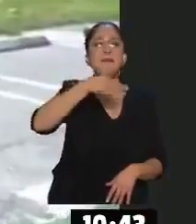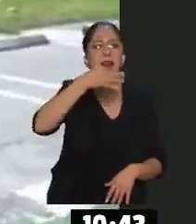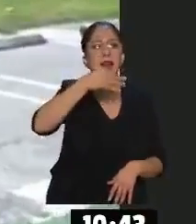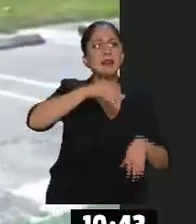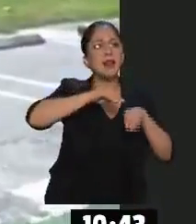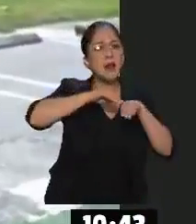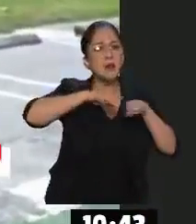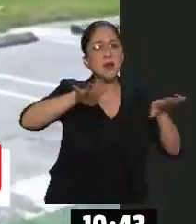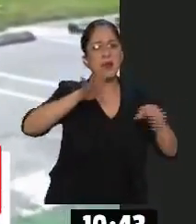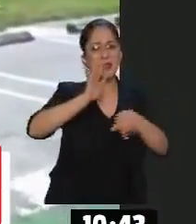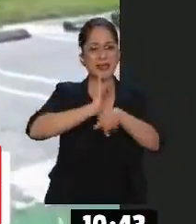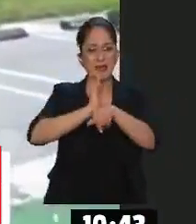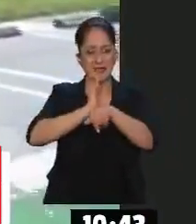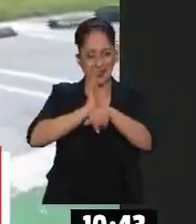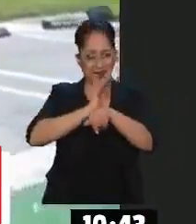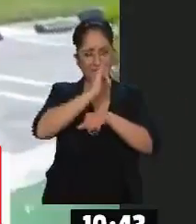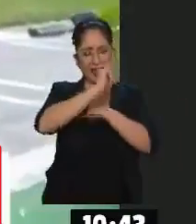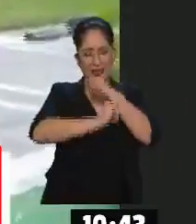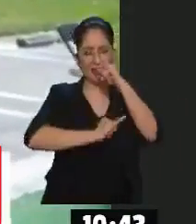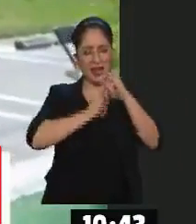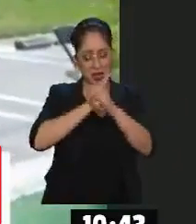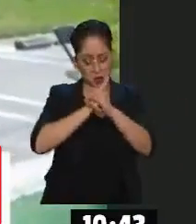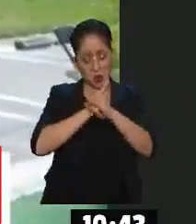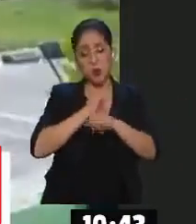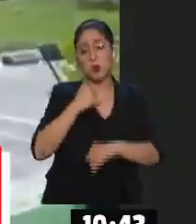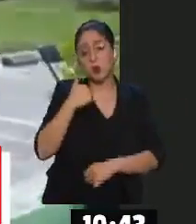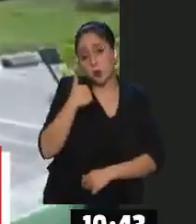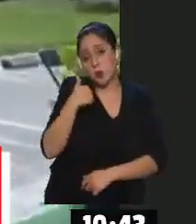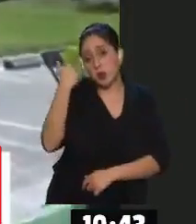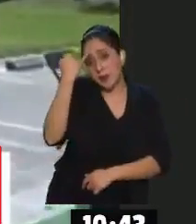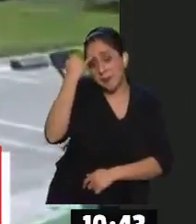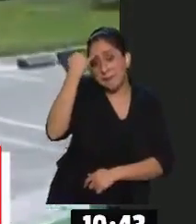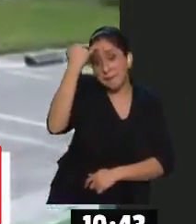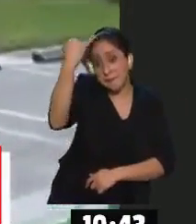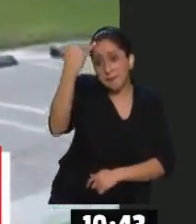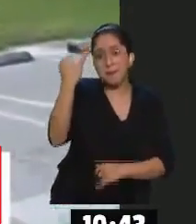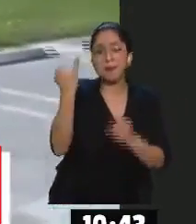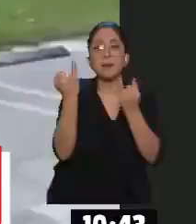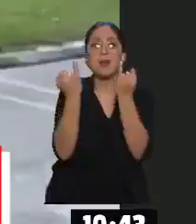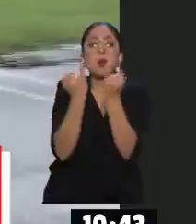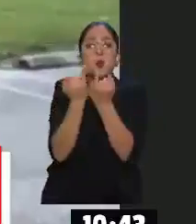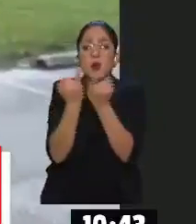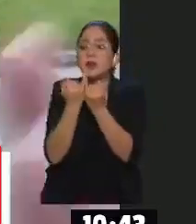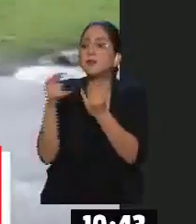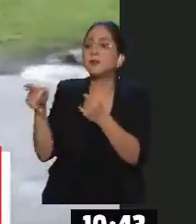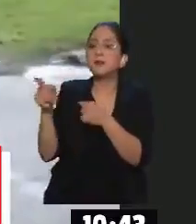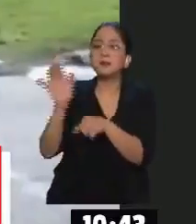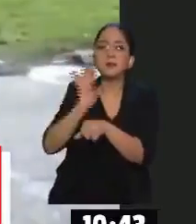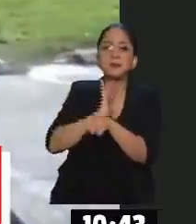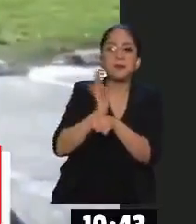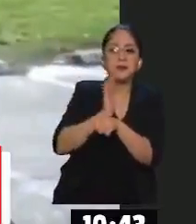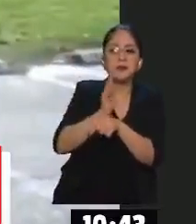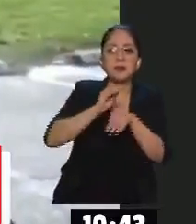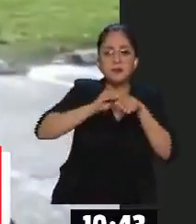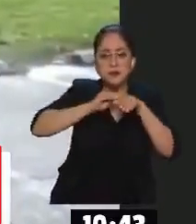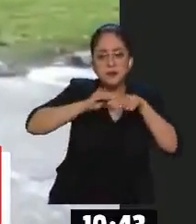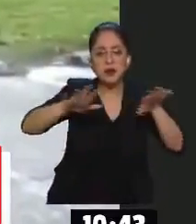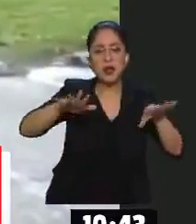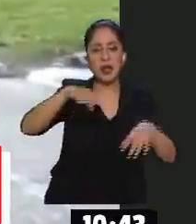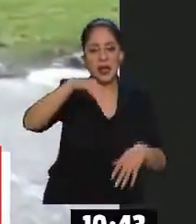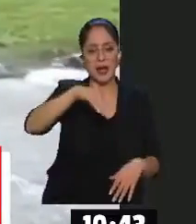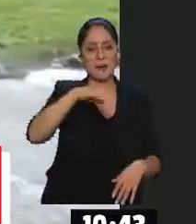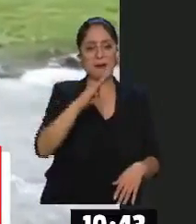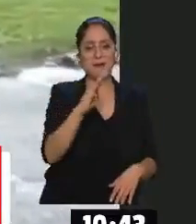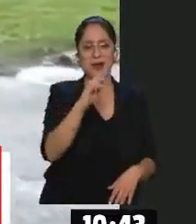que próximamente las películas también van a terminar saliendo al aire en lo que es el cine, en NFT. Incluso ya se